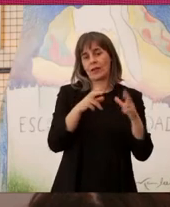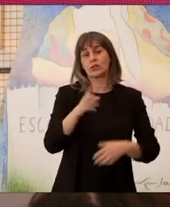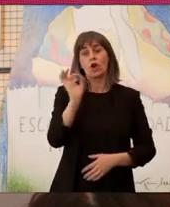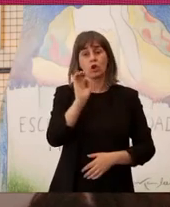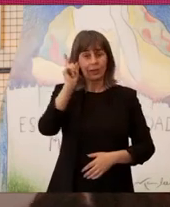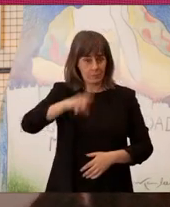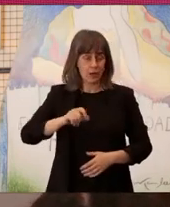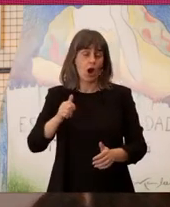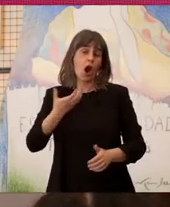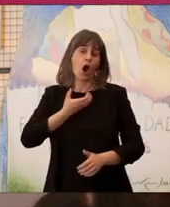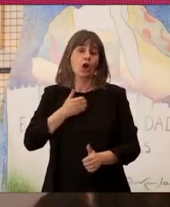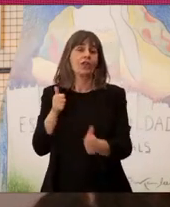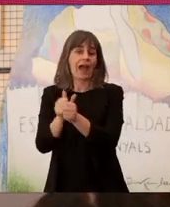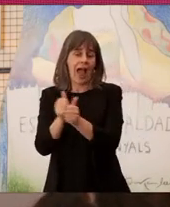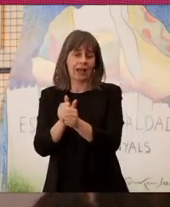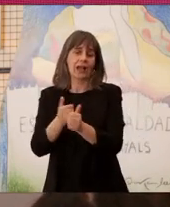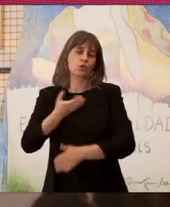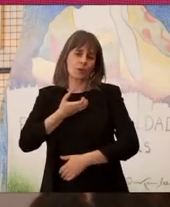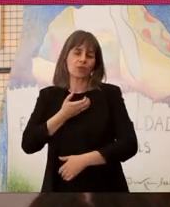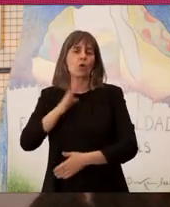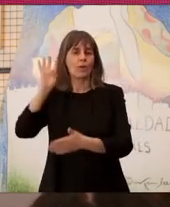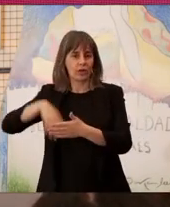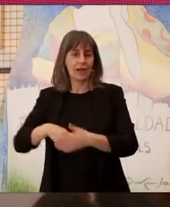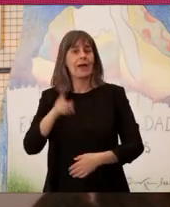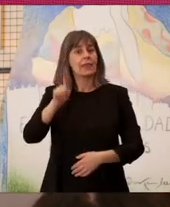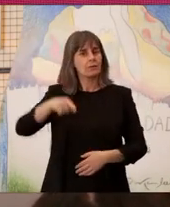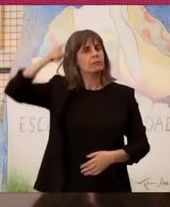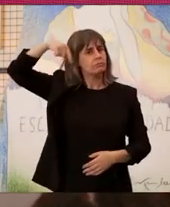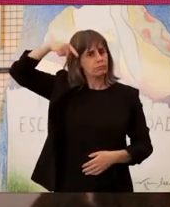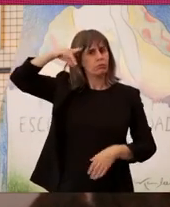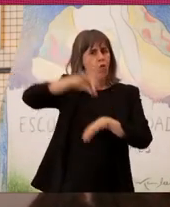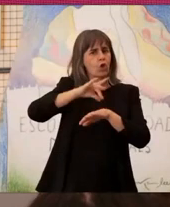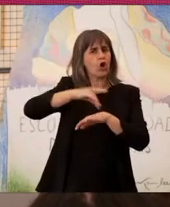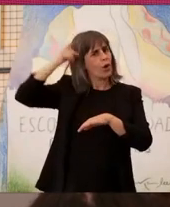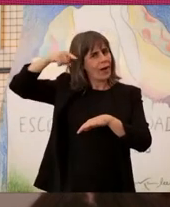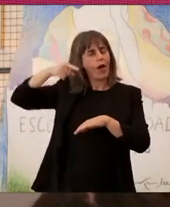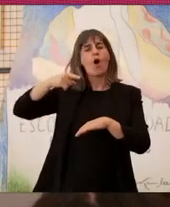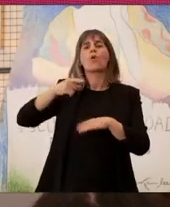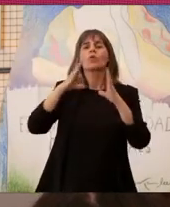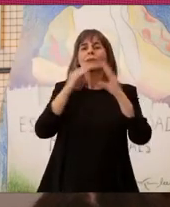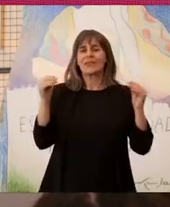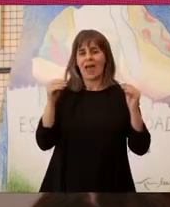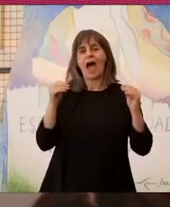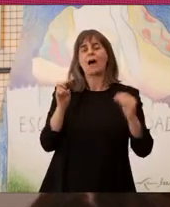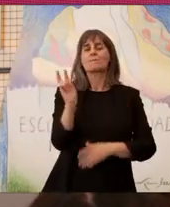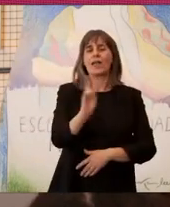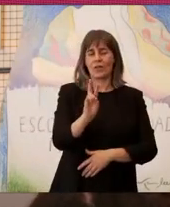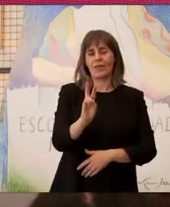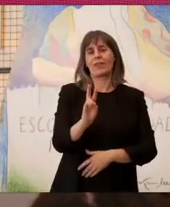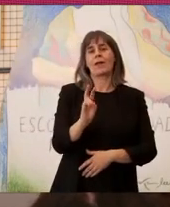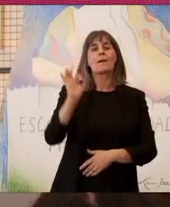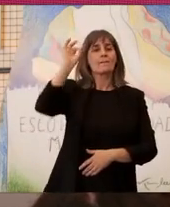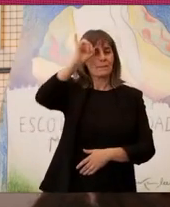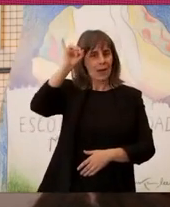es honoris es doctora honoris causa por la universidad de Valladolid en Palencia por la universitat rovira y virgili